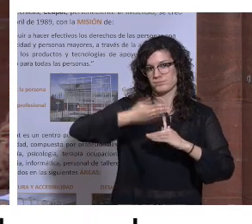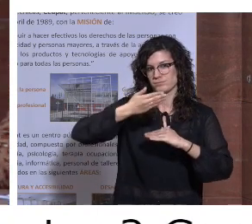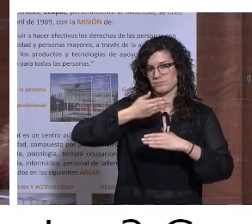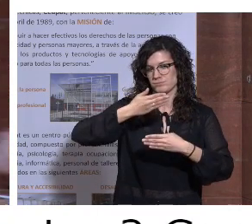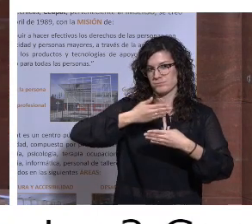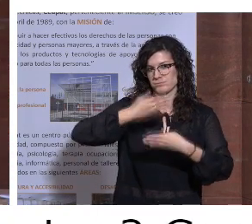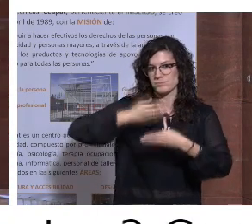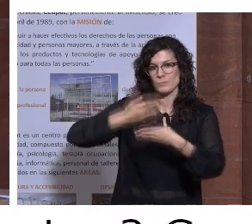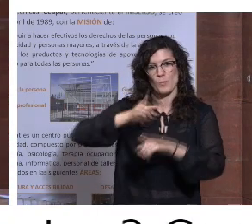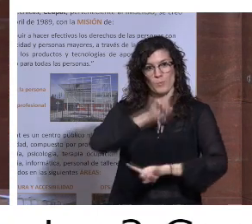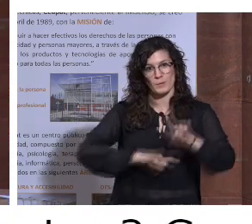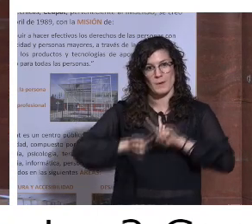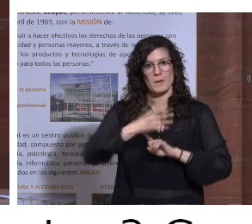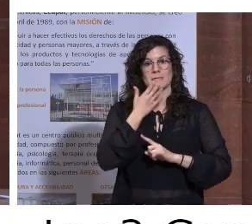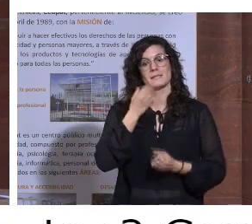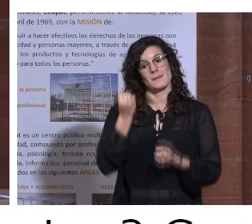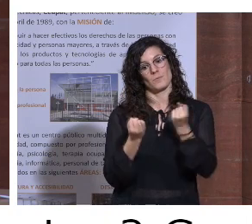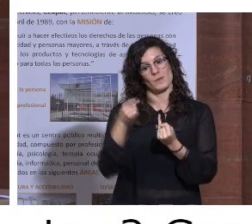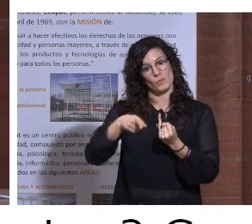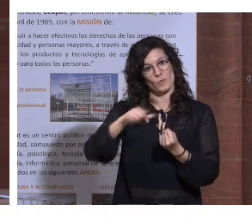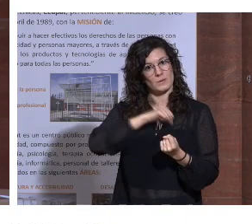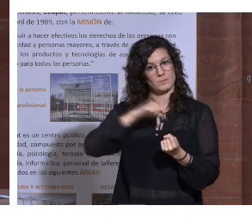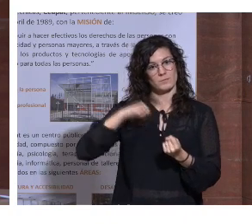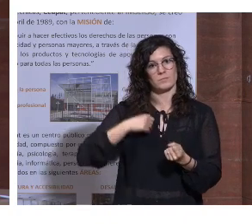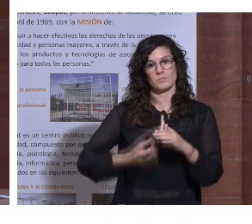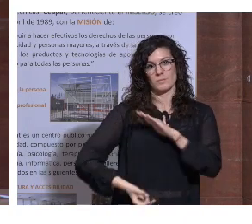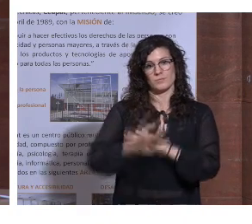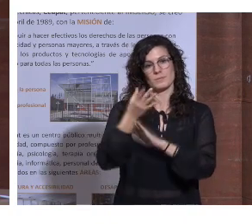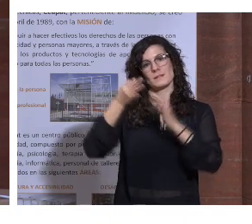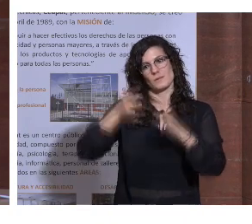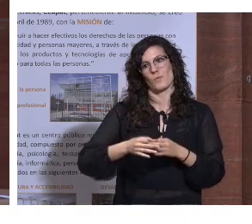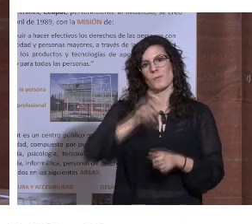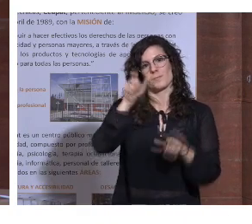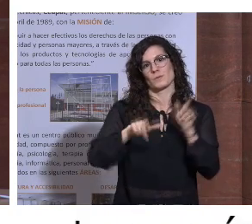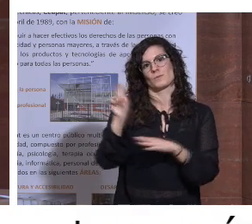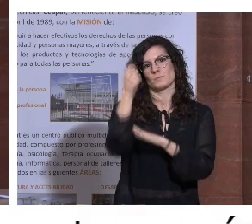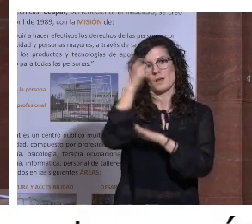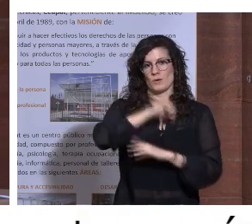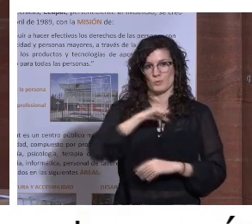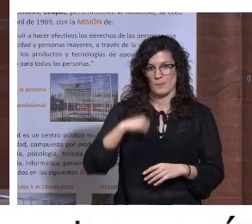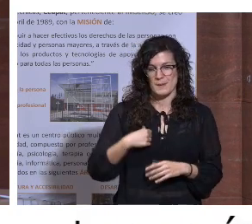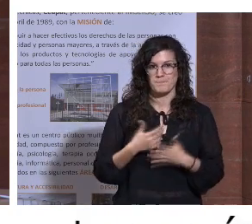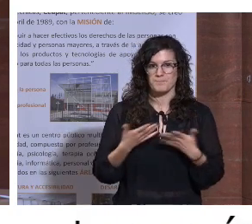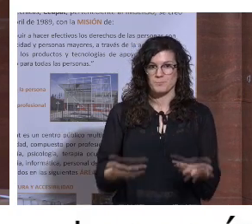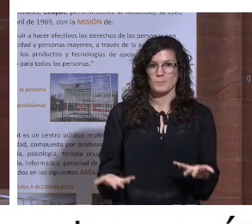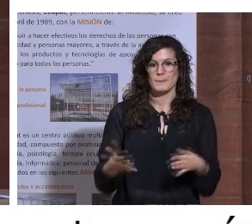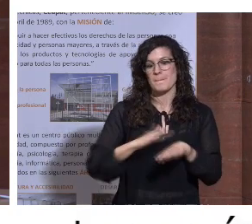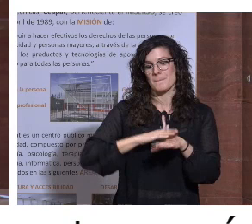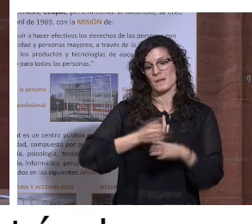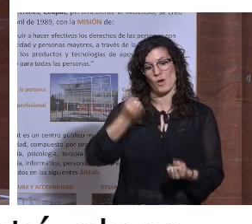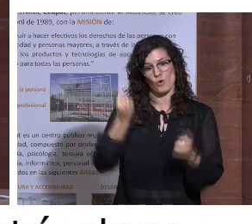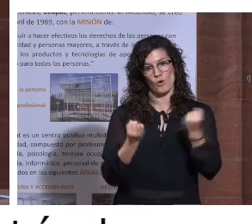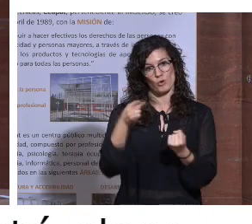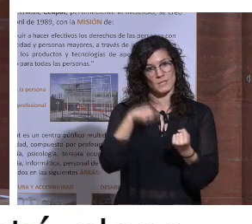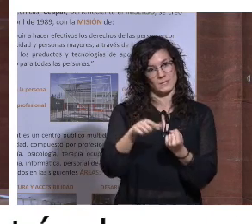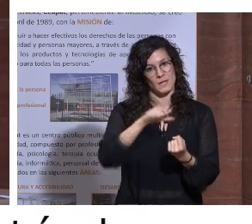vehículos, le va a ofrecer esa independencia y esa autonomía que ahora no tienen. Y claro, está claro que para que este vehículo autónomo sea